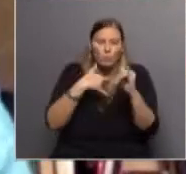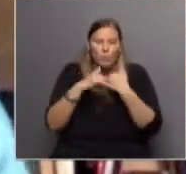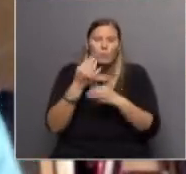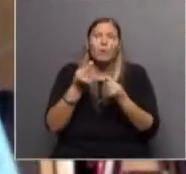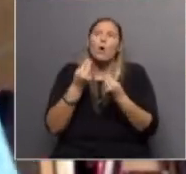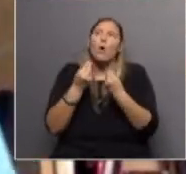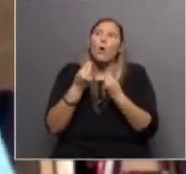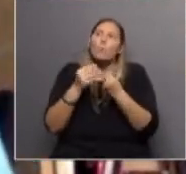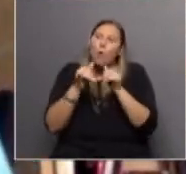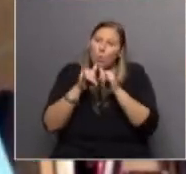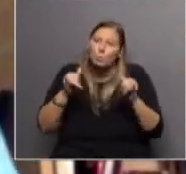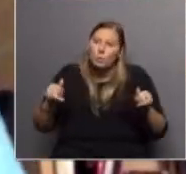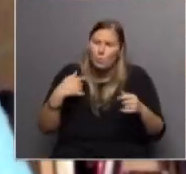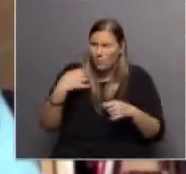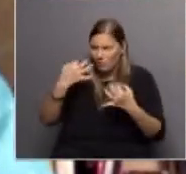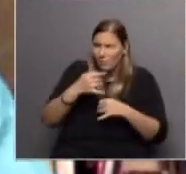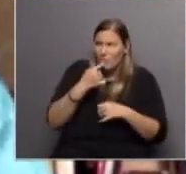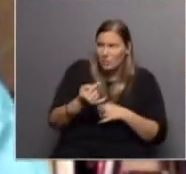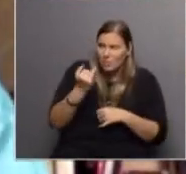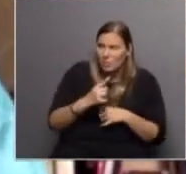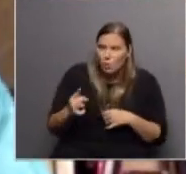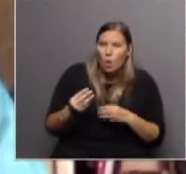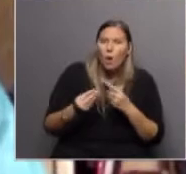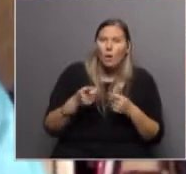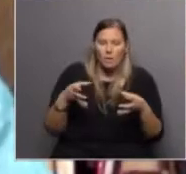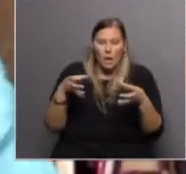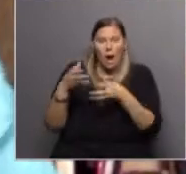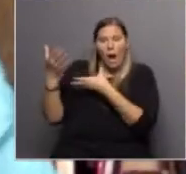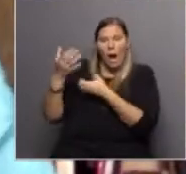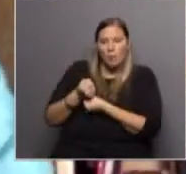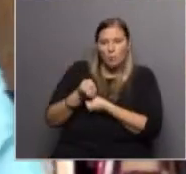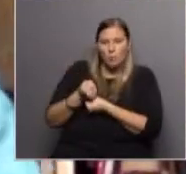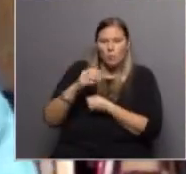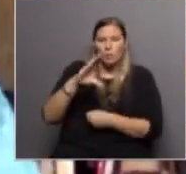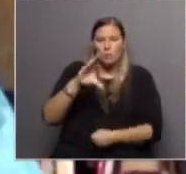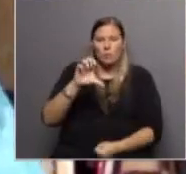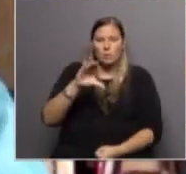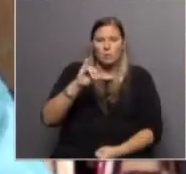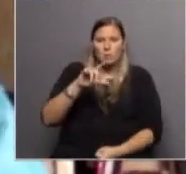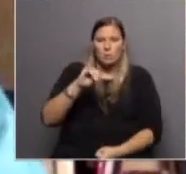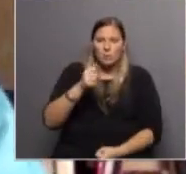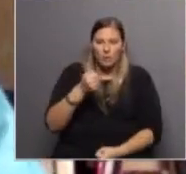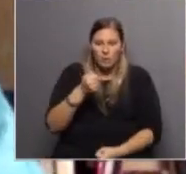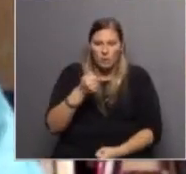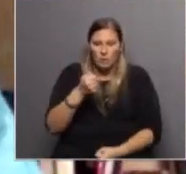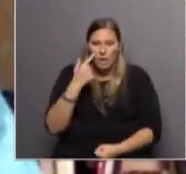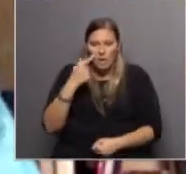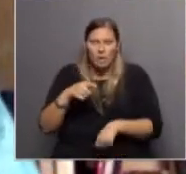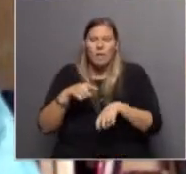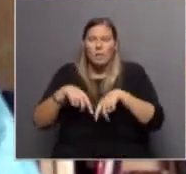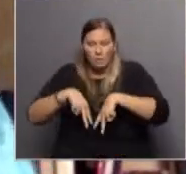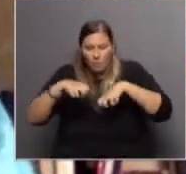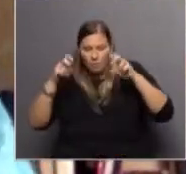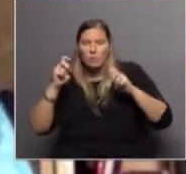comunicamos? Está bien que las comuniquemos, entonces ahí tuvimos un gran apoyo de Cecilia Fernández, profesora de investigación de